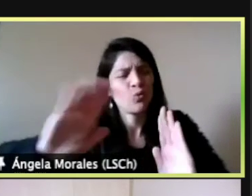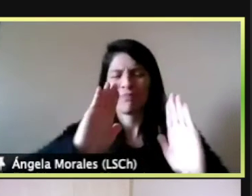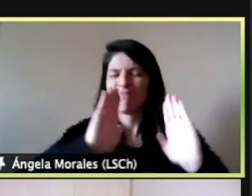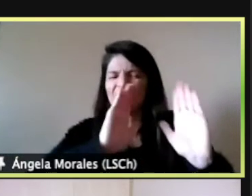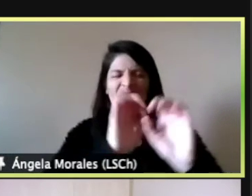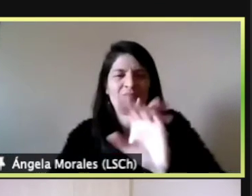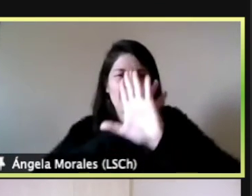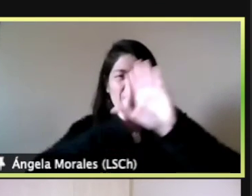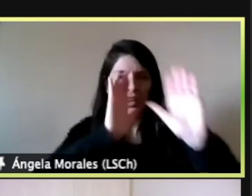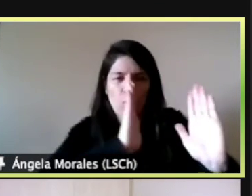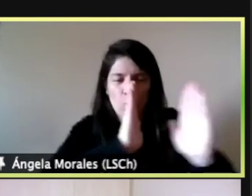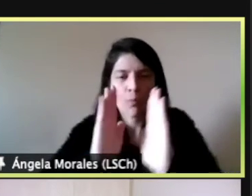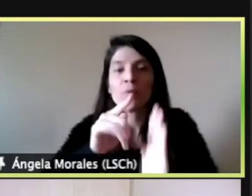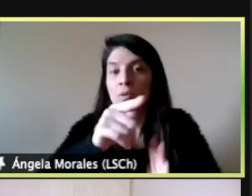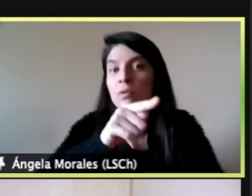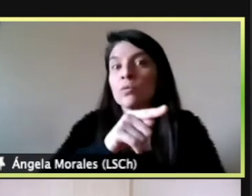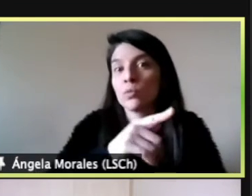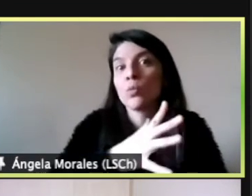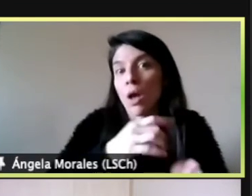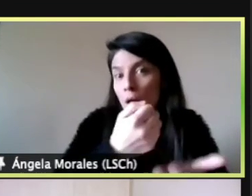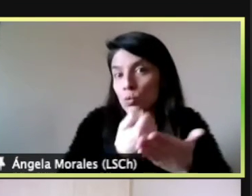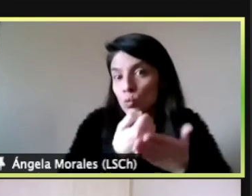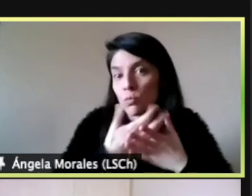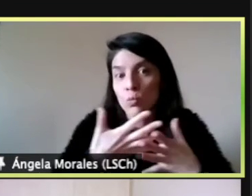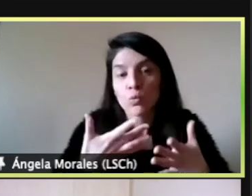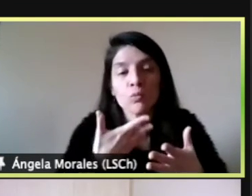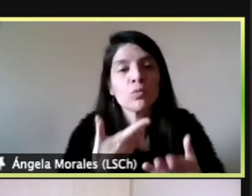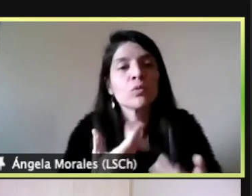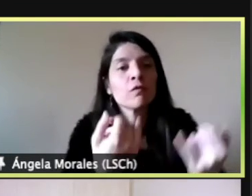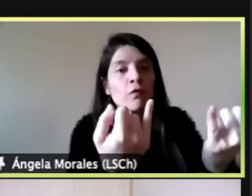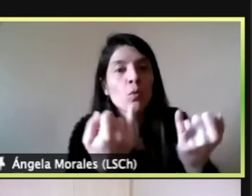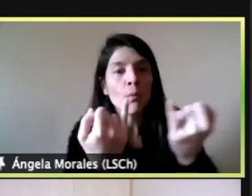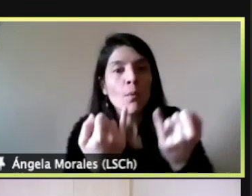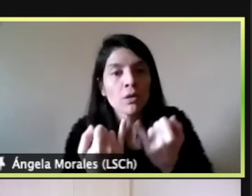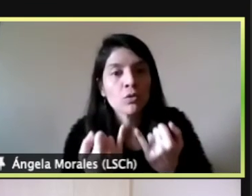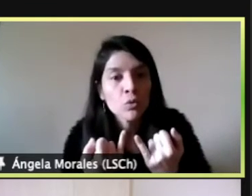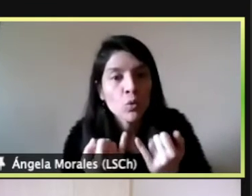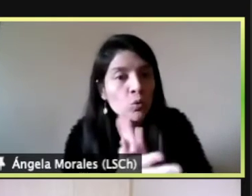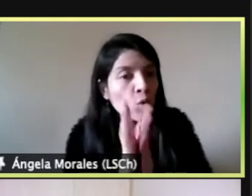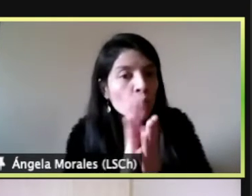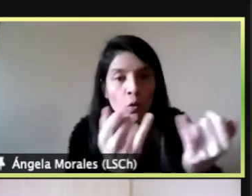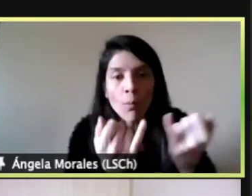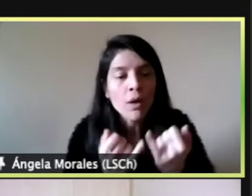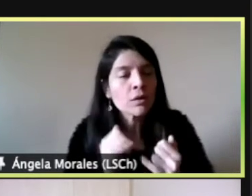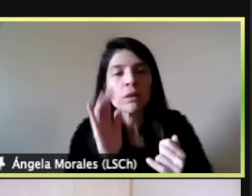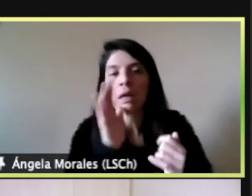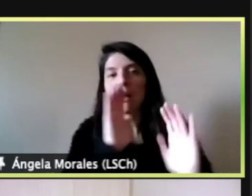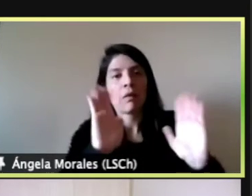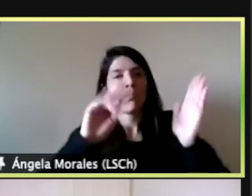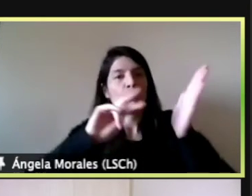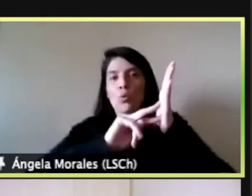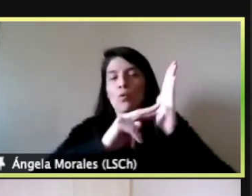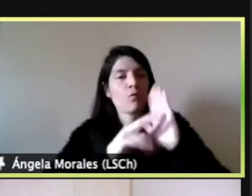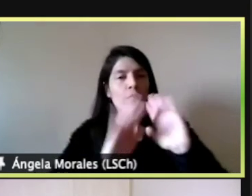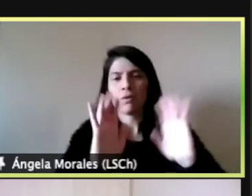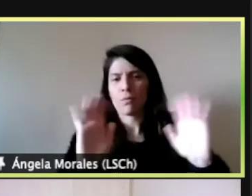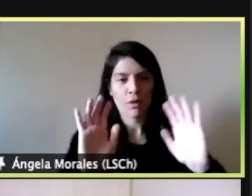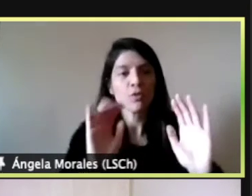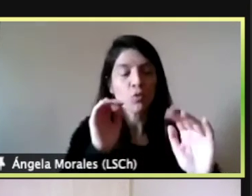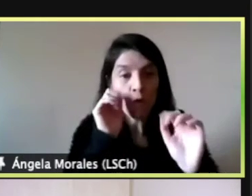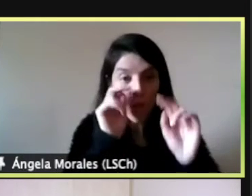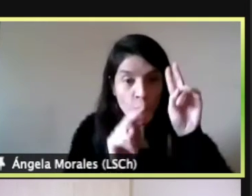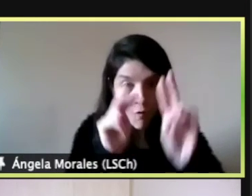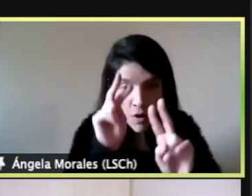yo tengo toda la información sin ningún problema y yo puedo ver cuál va a ser la información. Pero aún